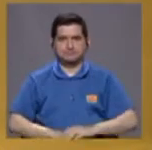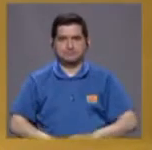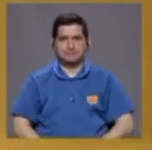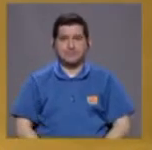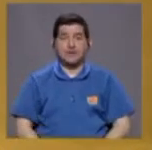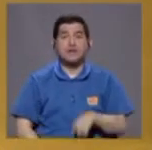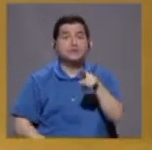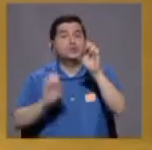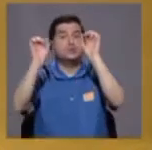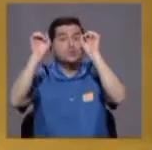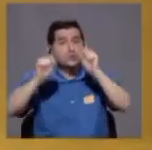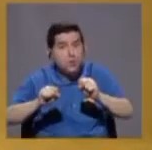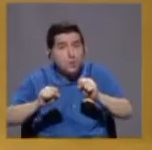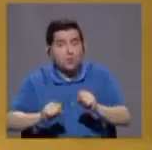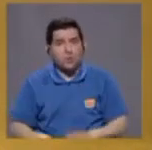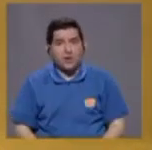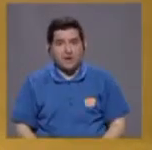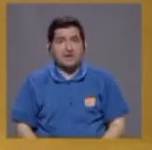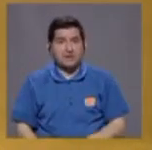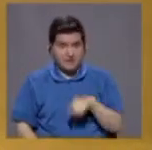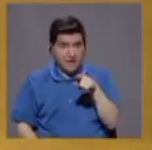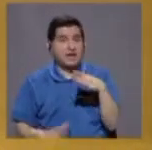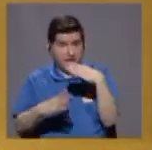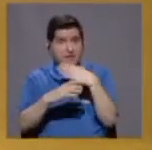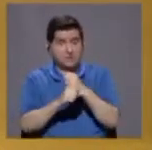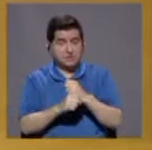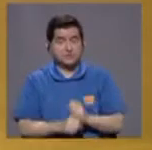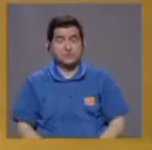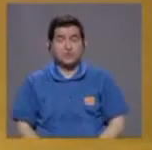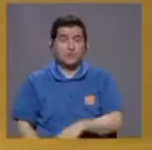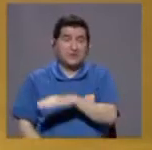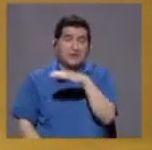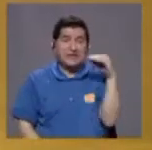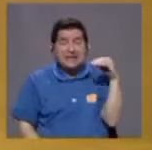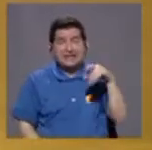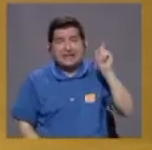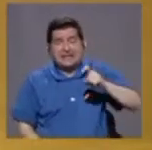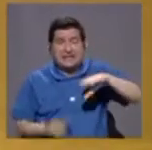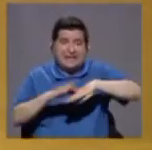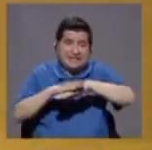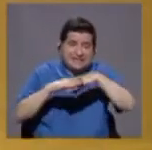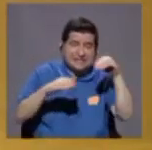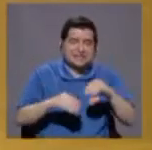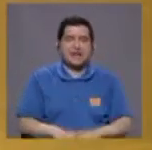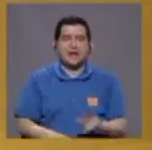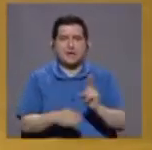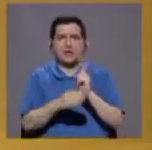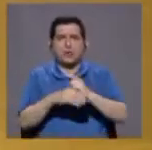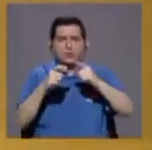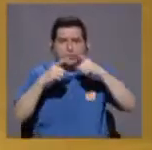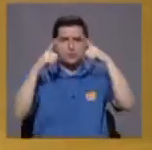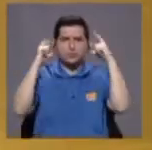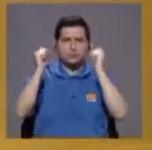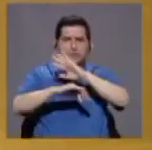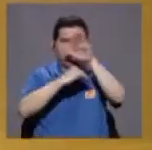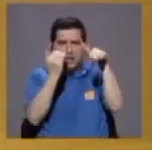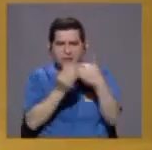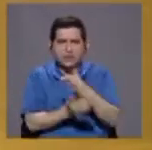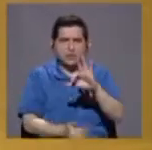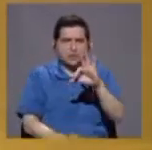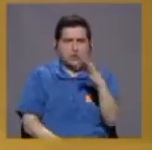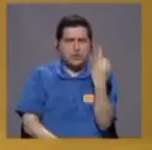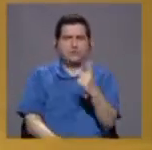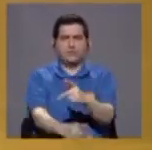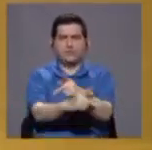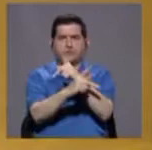Si pueden, manténganse en sus propias casas, y si tienen que salir, usen cubrebocas y todas las otras